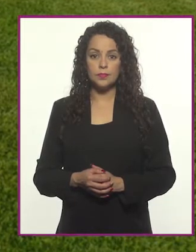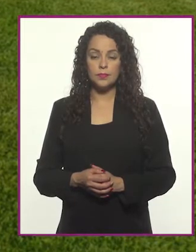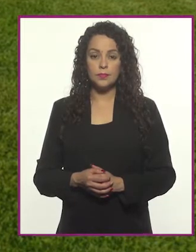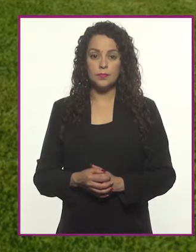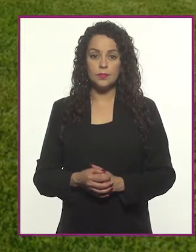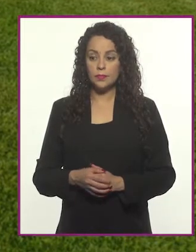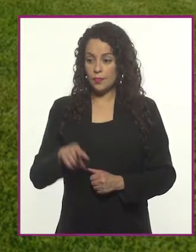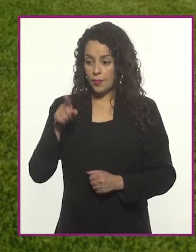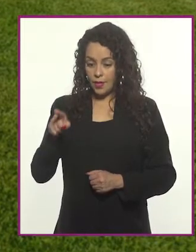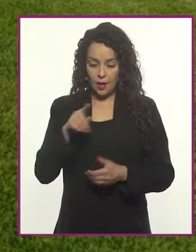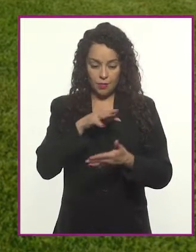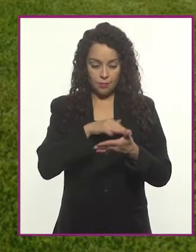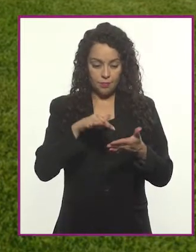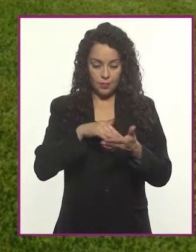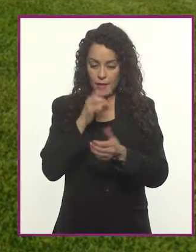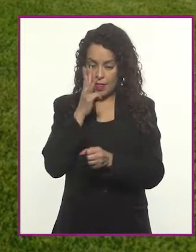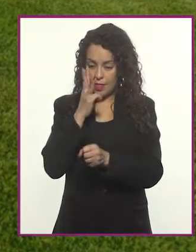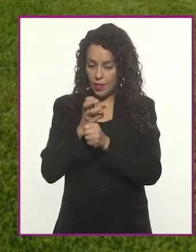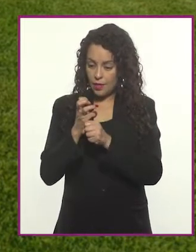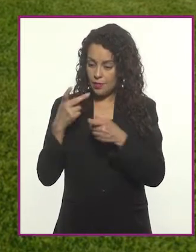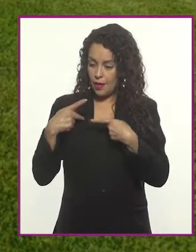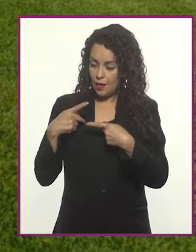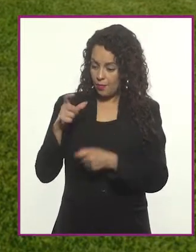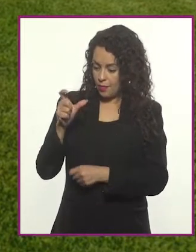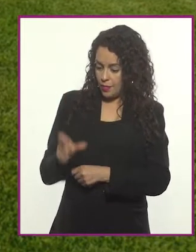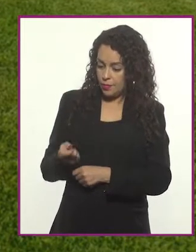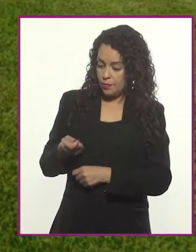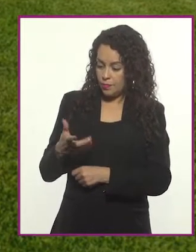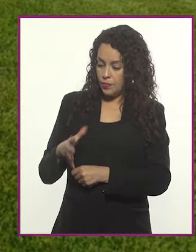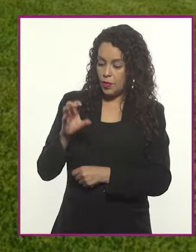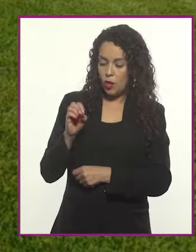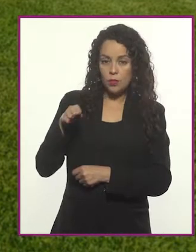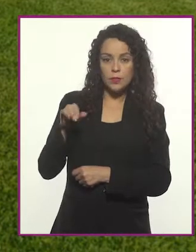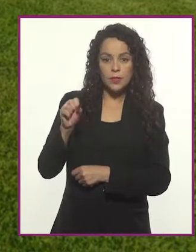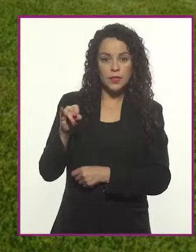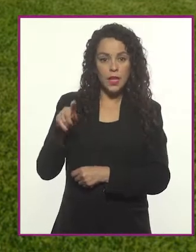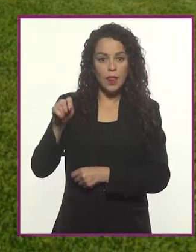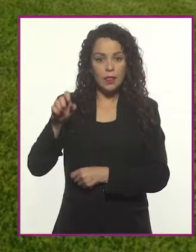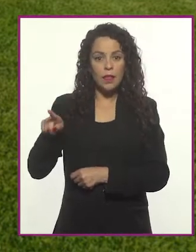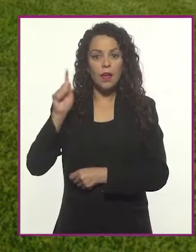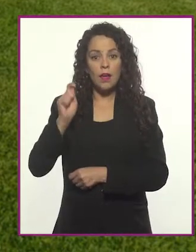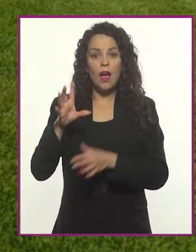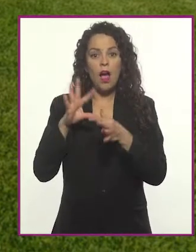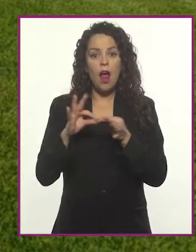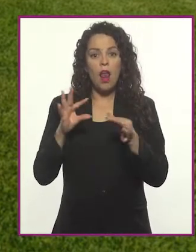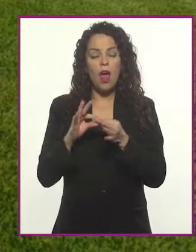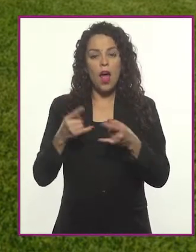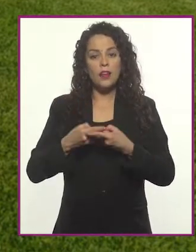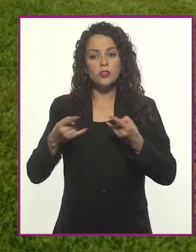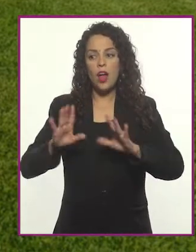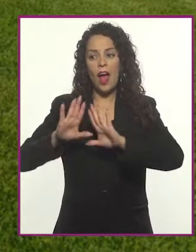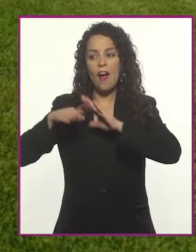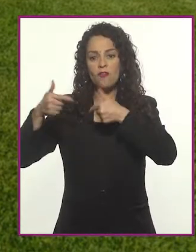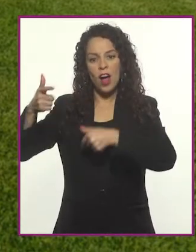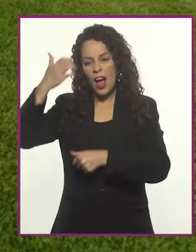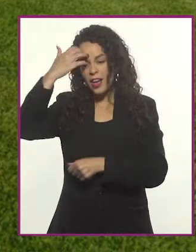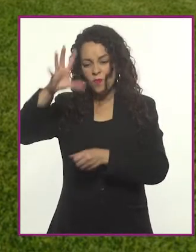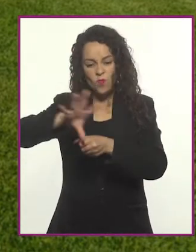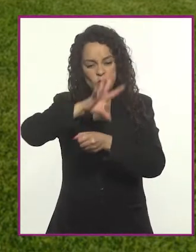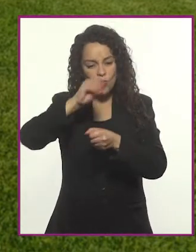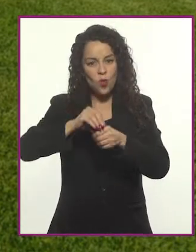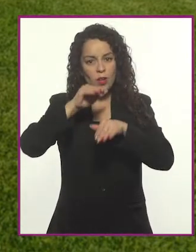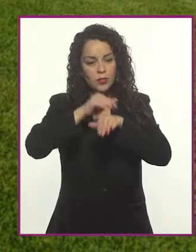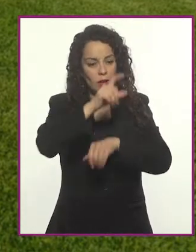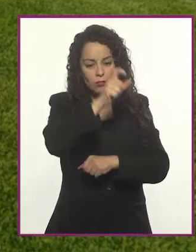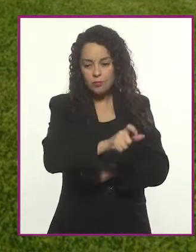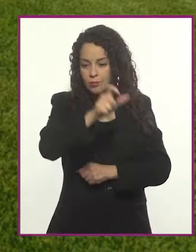El narrador en tercera persona, también conocido como narrador omnisciente, nos cuenta la historia desde fuera. Conoce todo sobre los